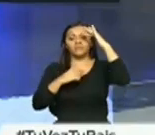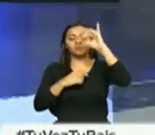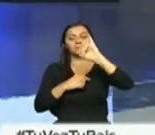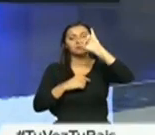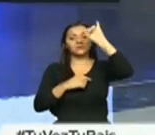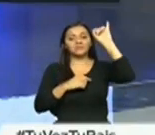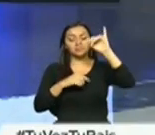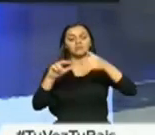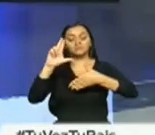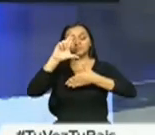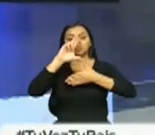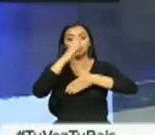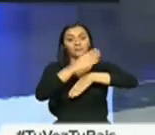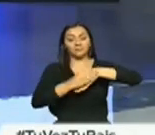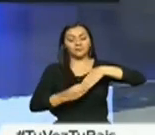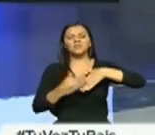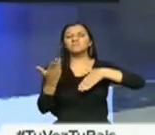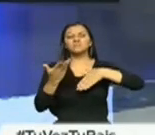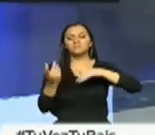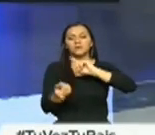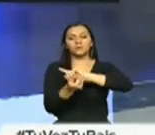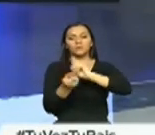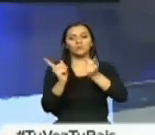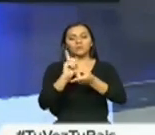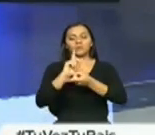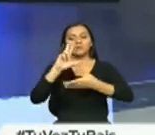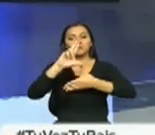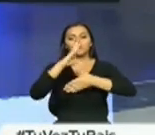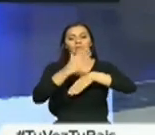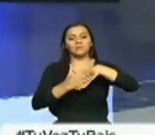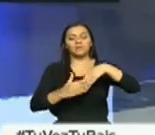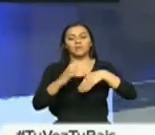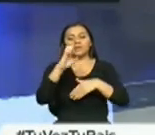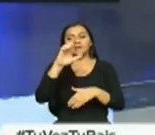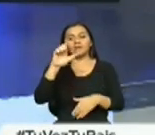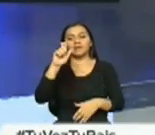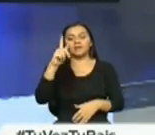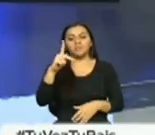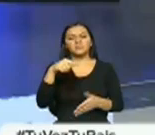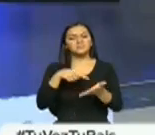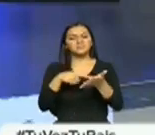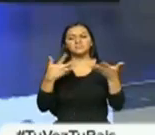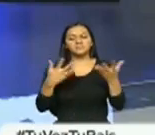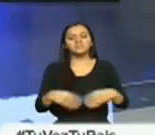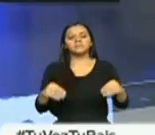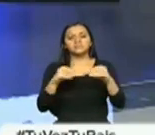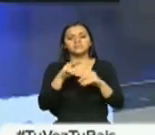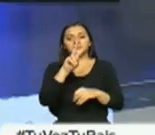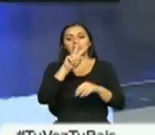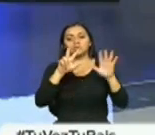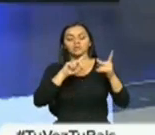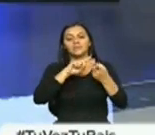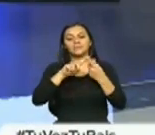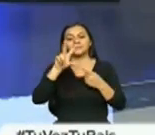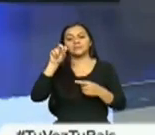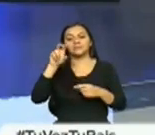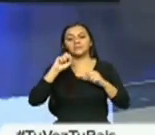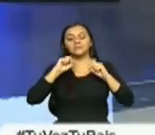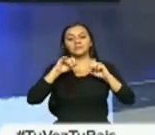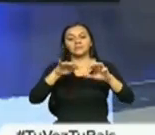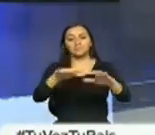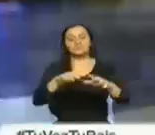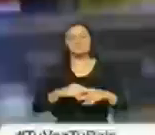de América del Sur se darán cita en el encuentro latinoamericano progresista ELAP, el cual se efectuará del 28 al 30 de